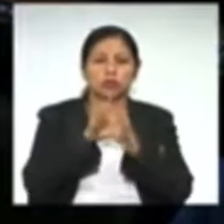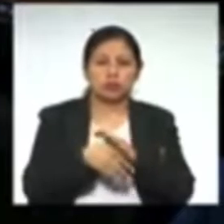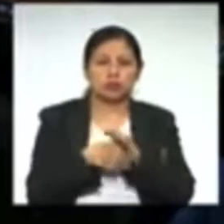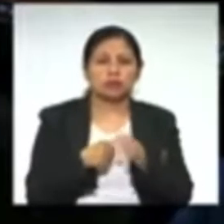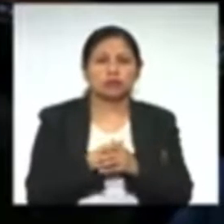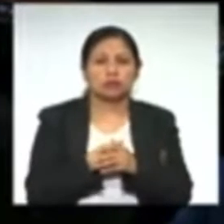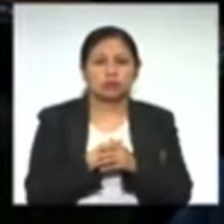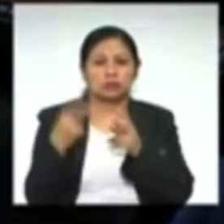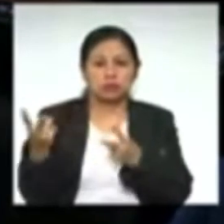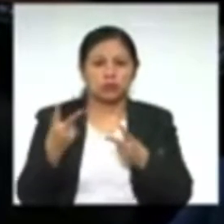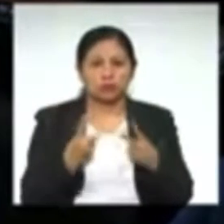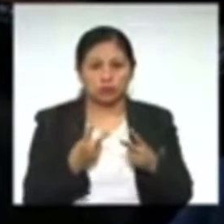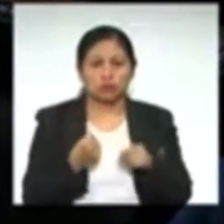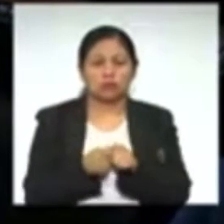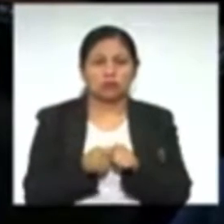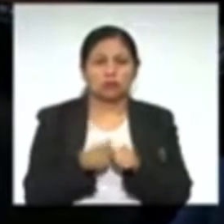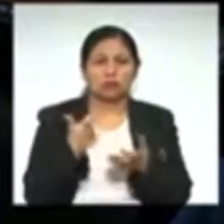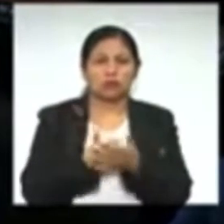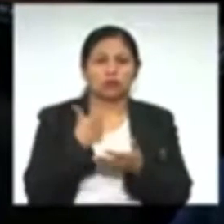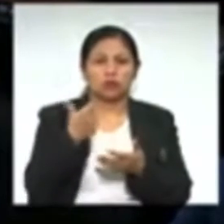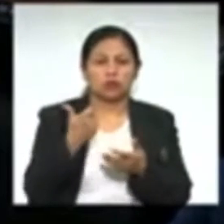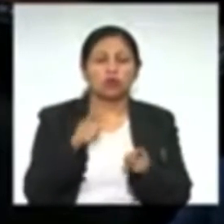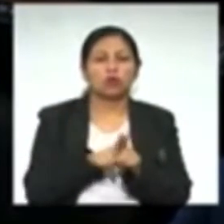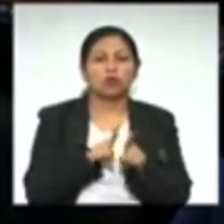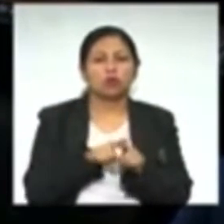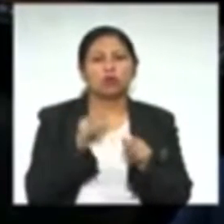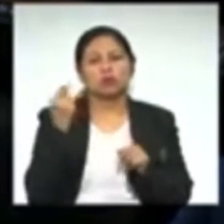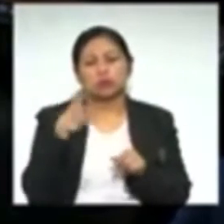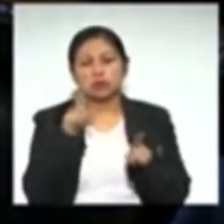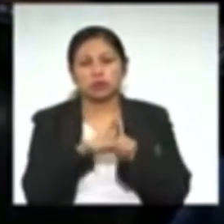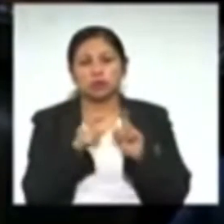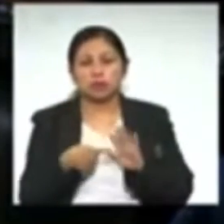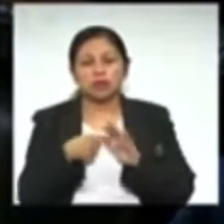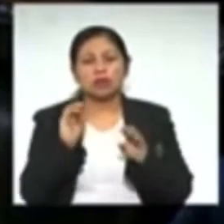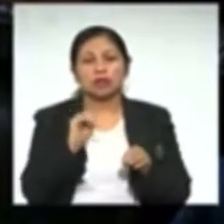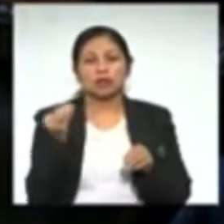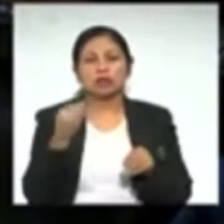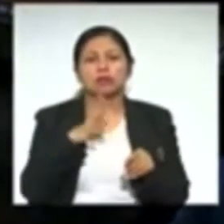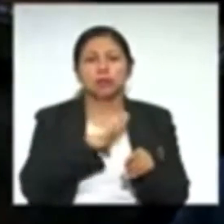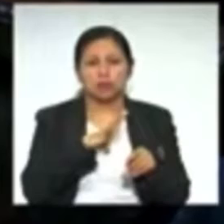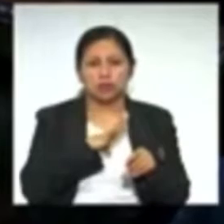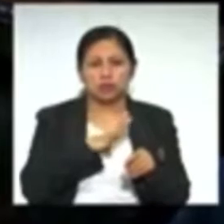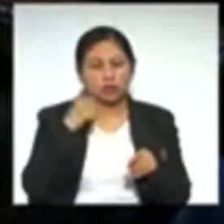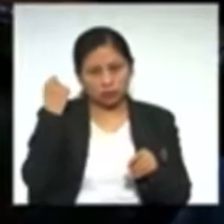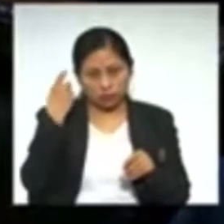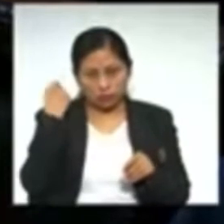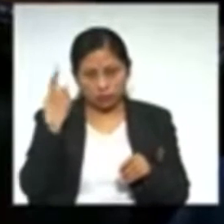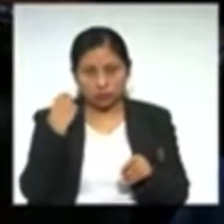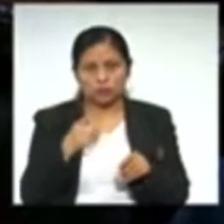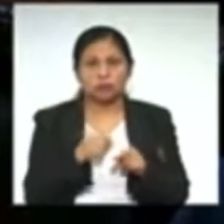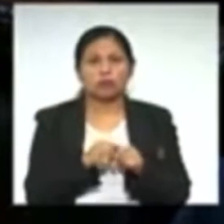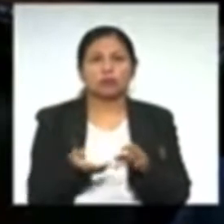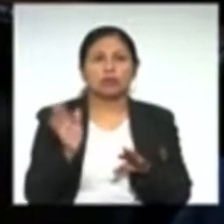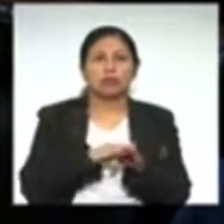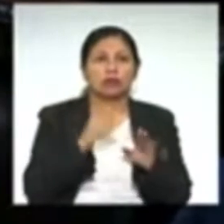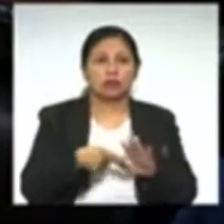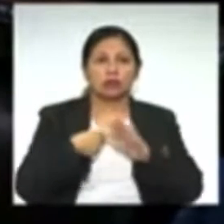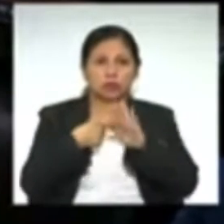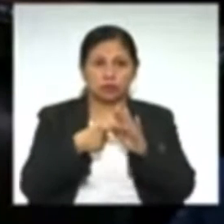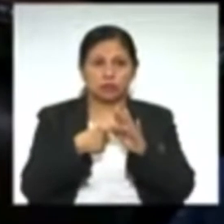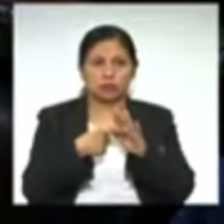para después venir a pagar con subsidios. ¿Y saben qué es lo que tienen que entender los